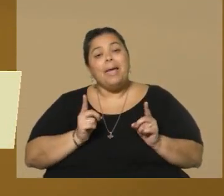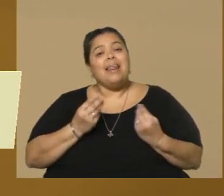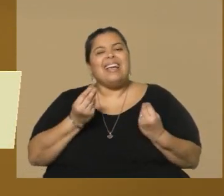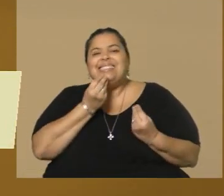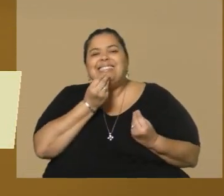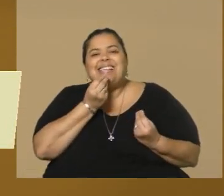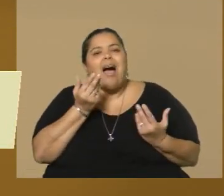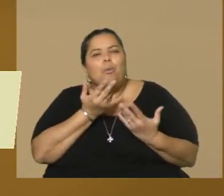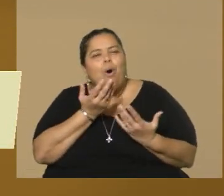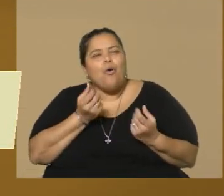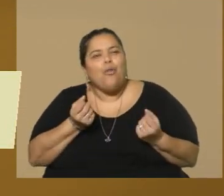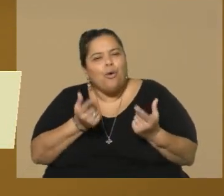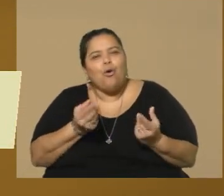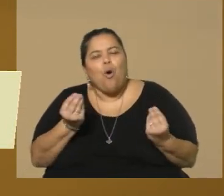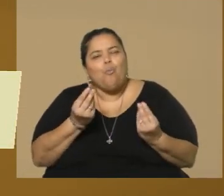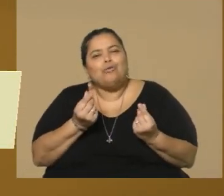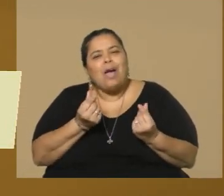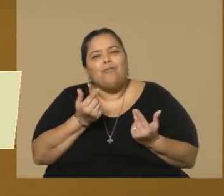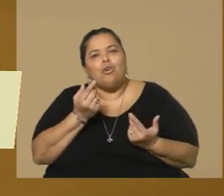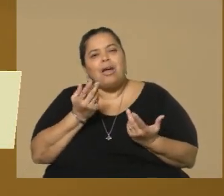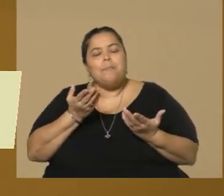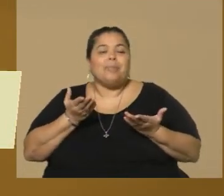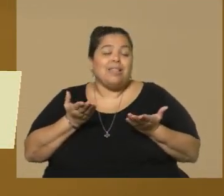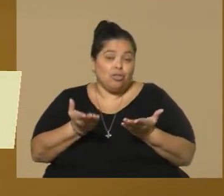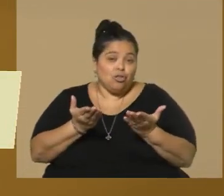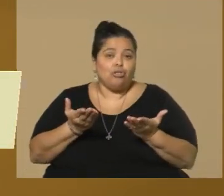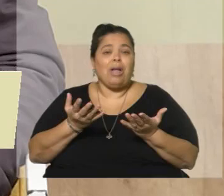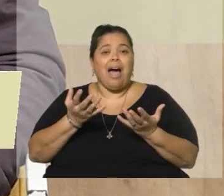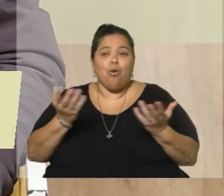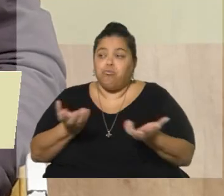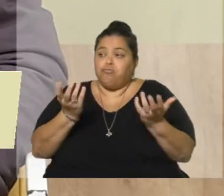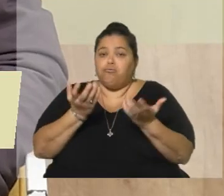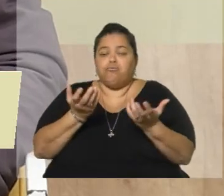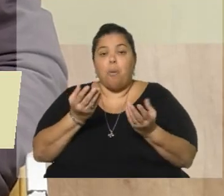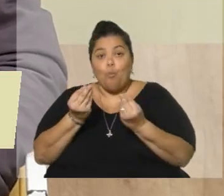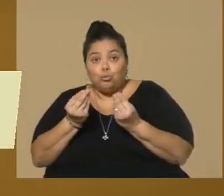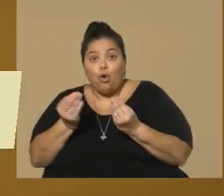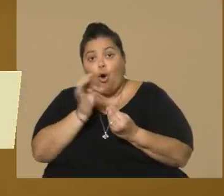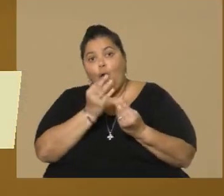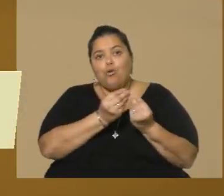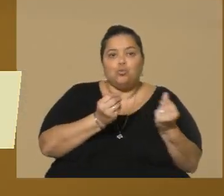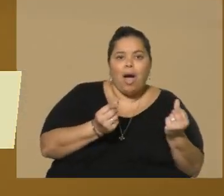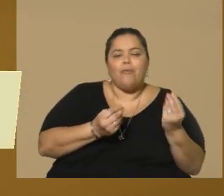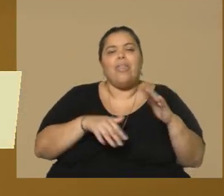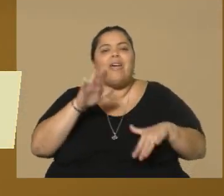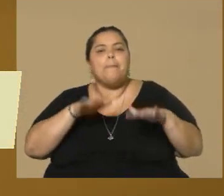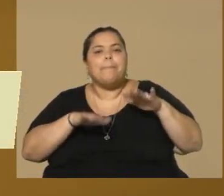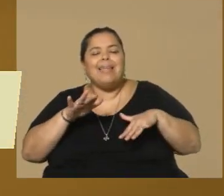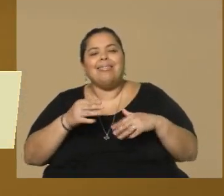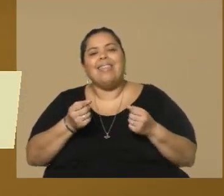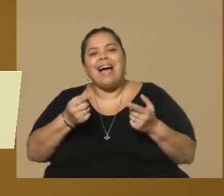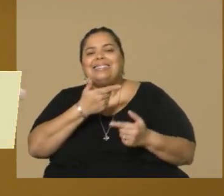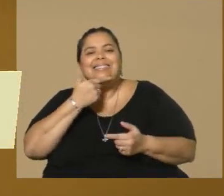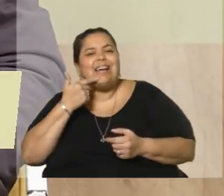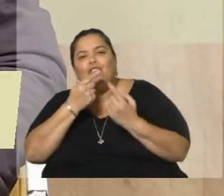café qué sabor le da el hecho de que sea más o medio depende mucho del origen le da un sabor más ahumado más